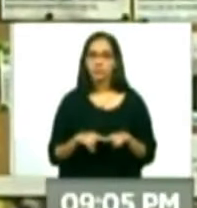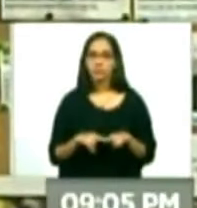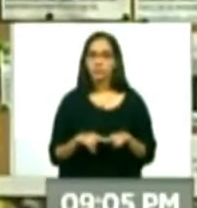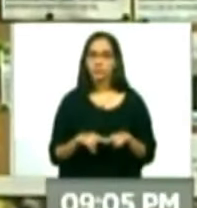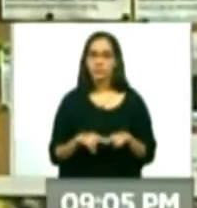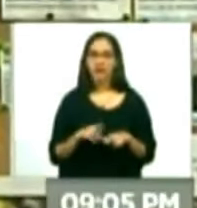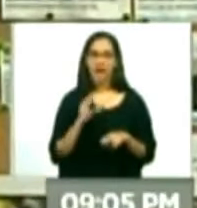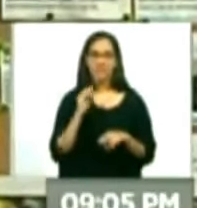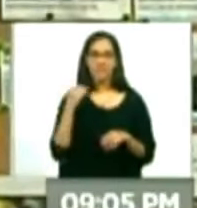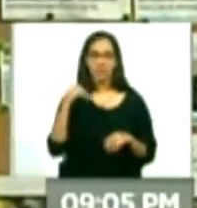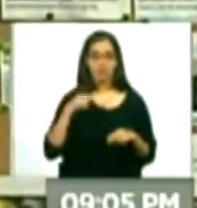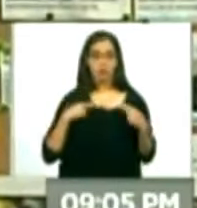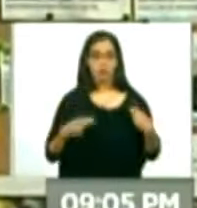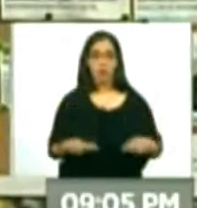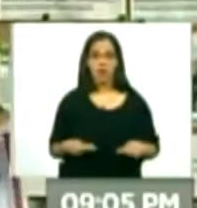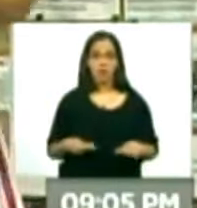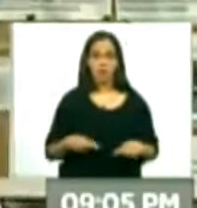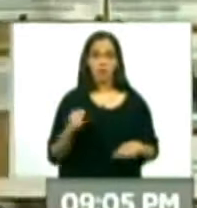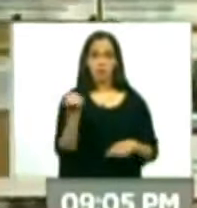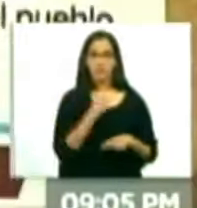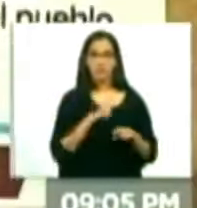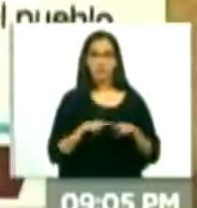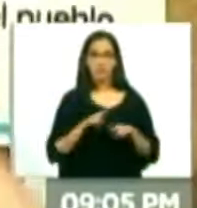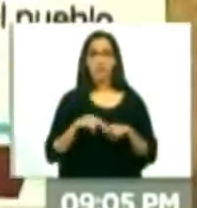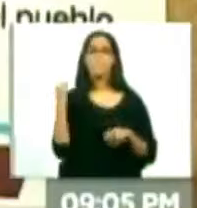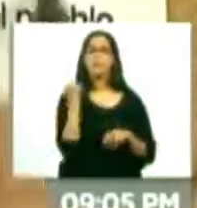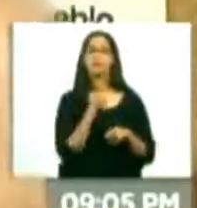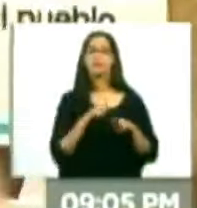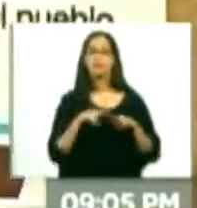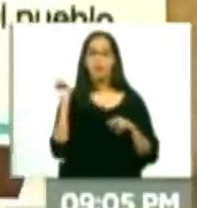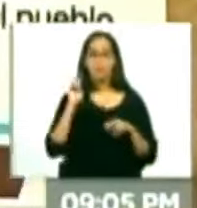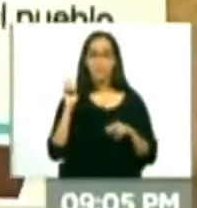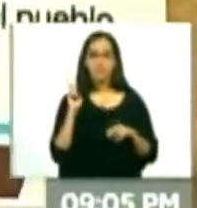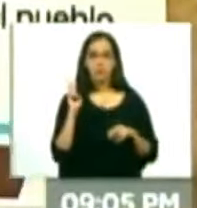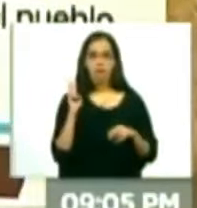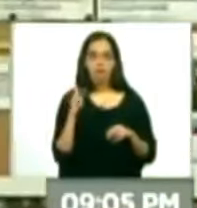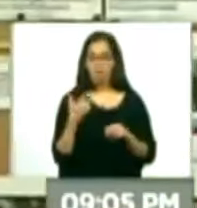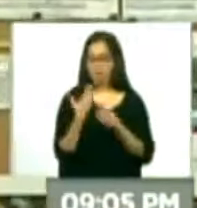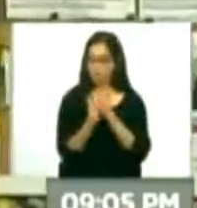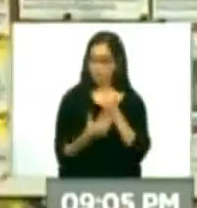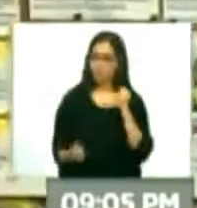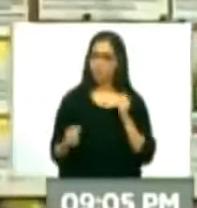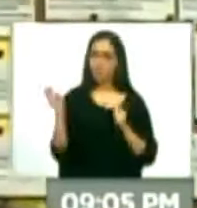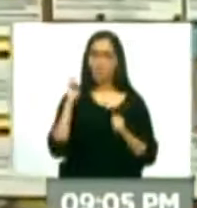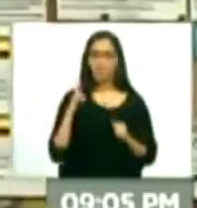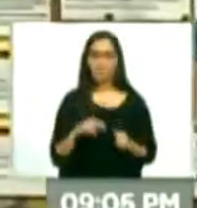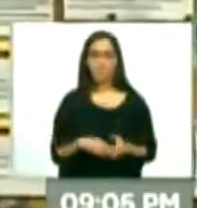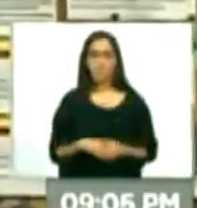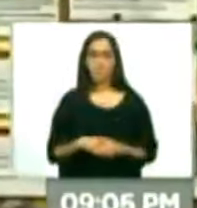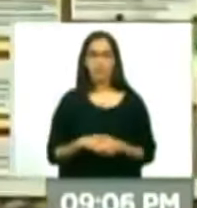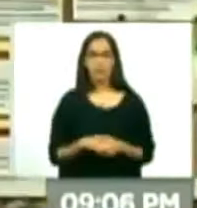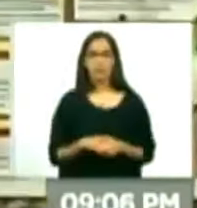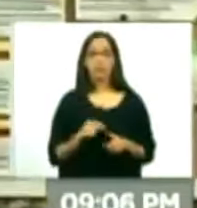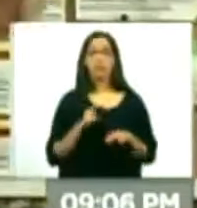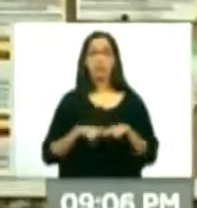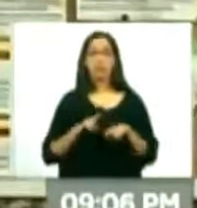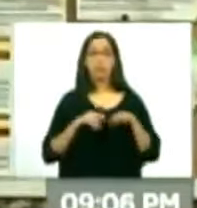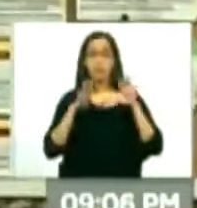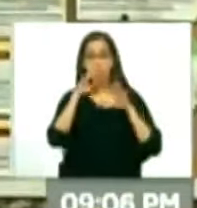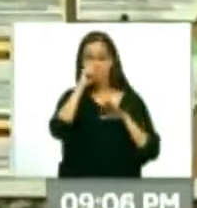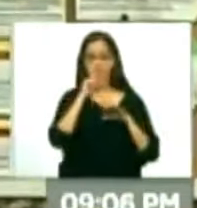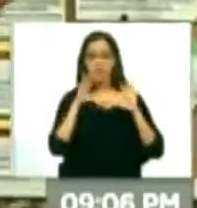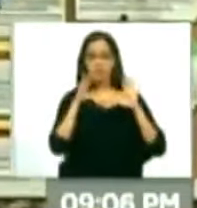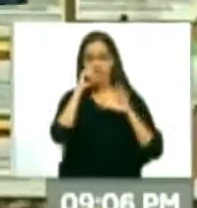hablando de derechos humanos, un asesino de niños que mató a un niño aquí en Venezuela y se fue huyendo de Venezuela. Un niño de 9 años,